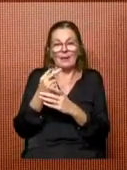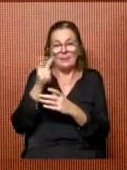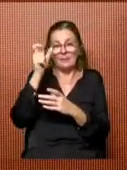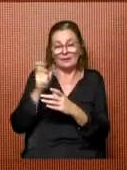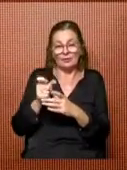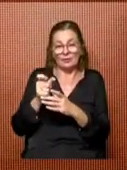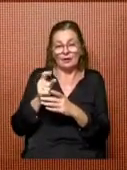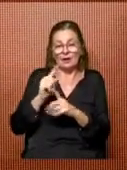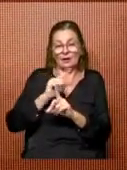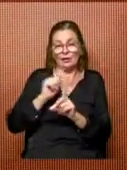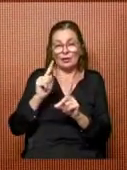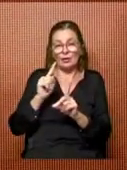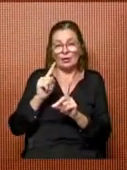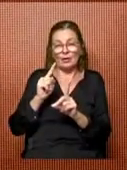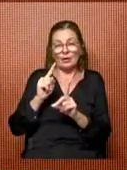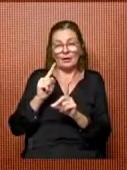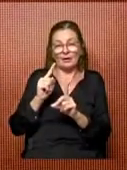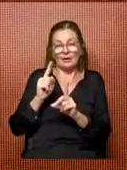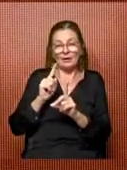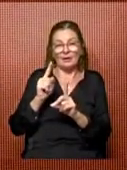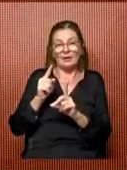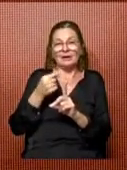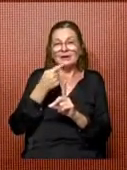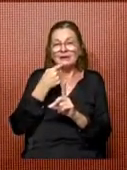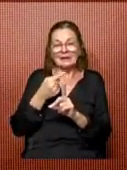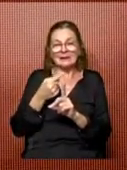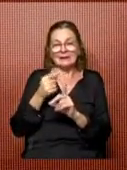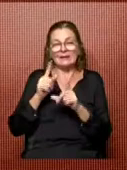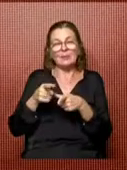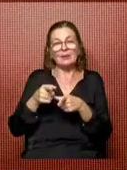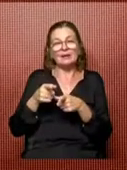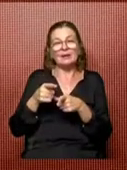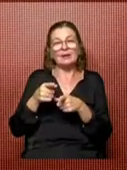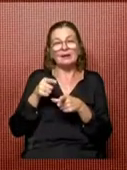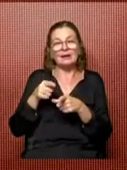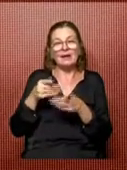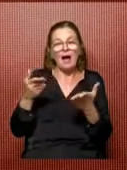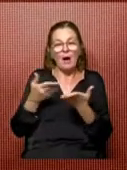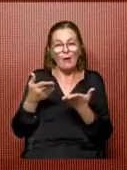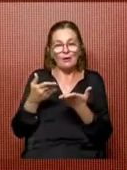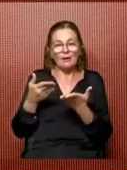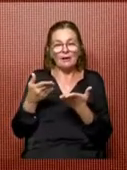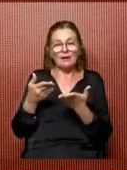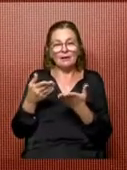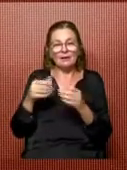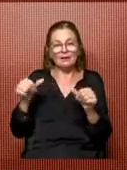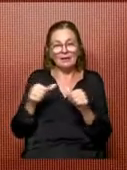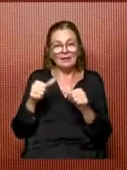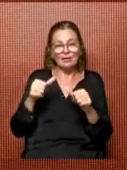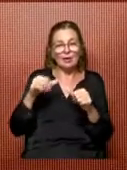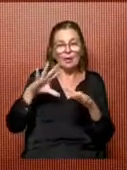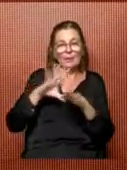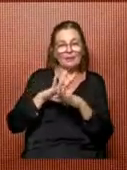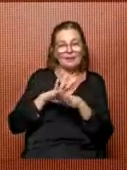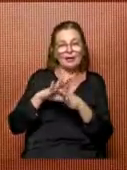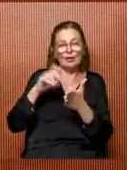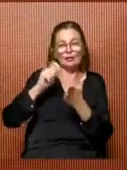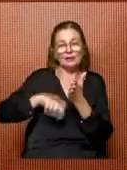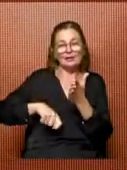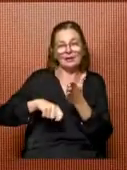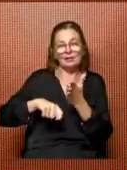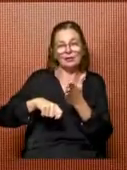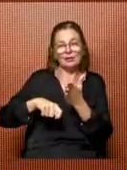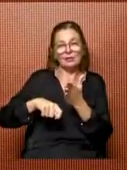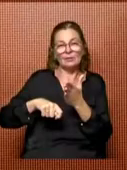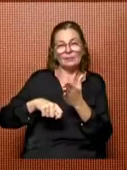no la, digamos, ha sido la regla y no la excepción. Y bueno, en este caso lo que está haciendo el Mides es contratando a través